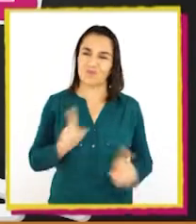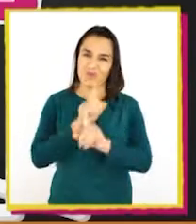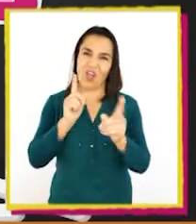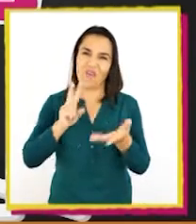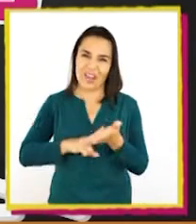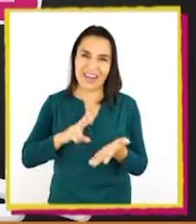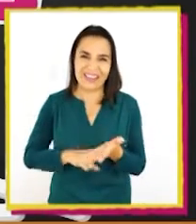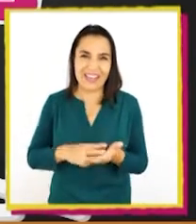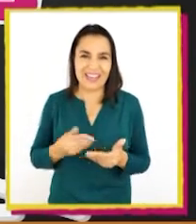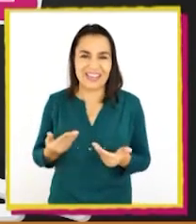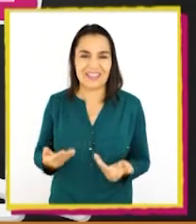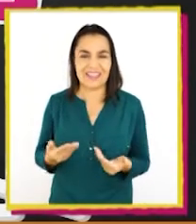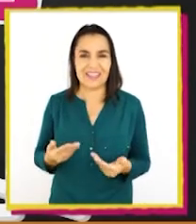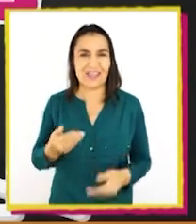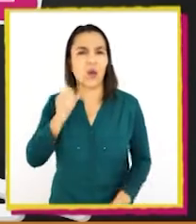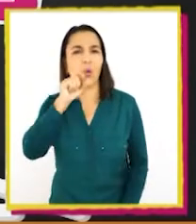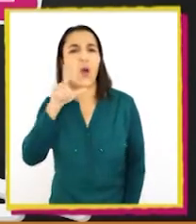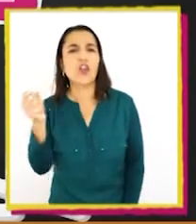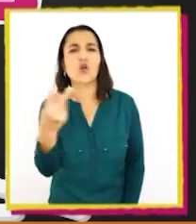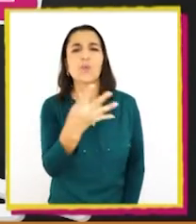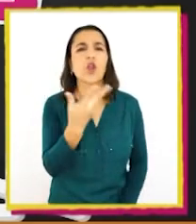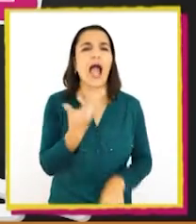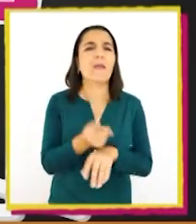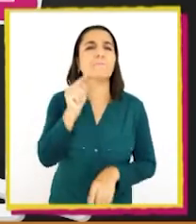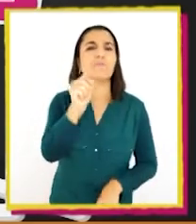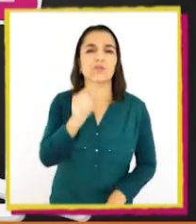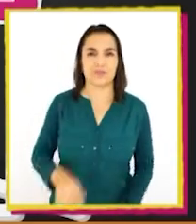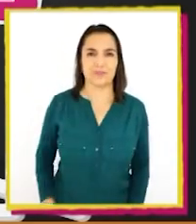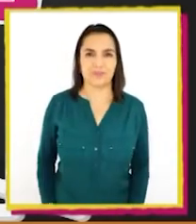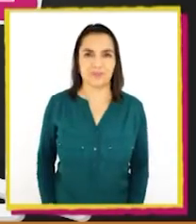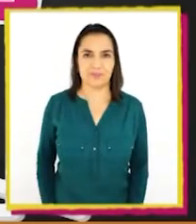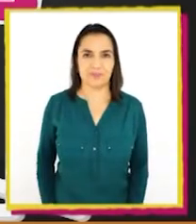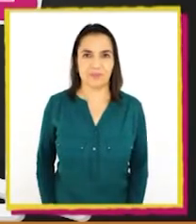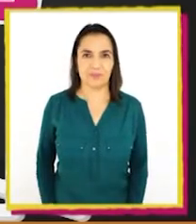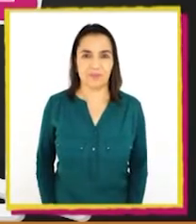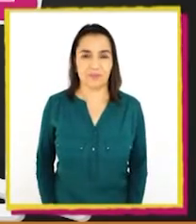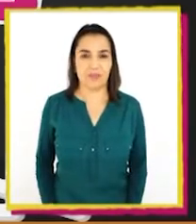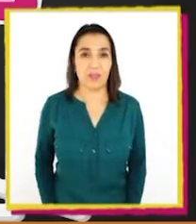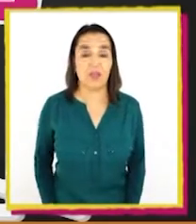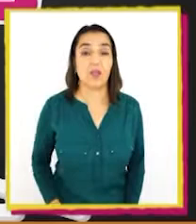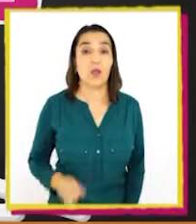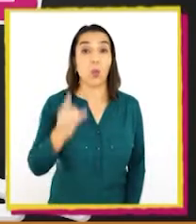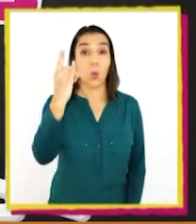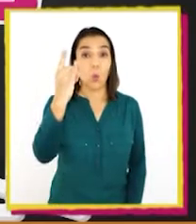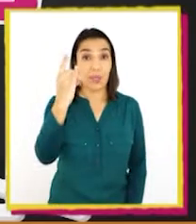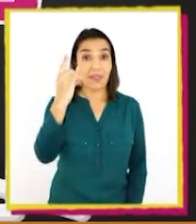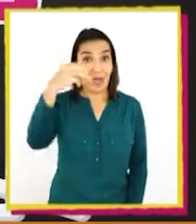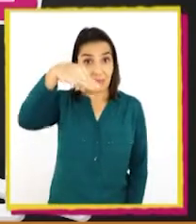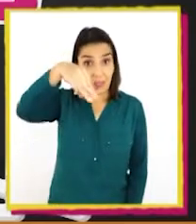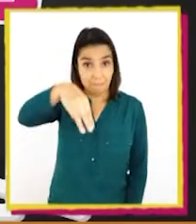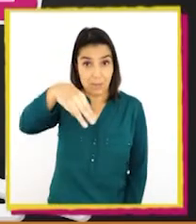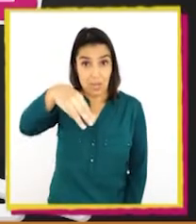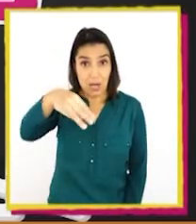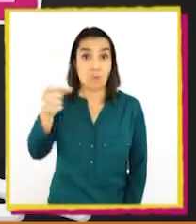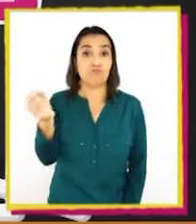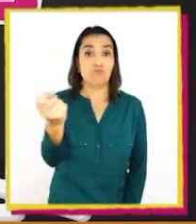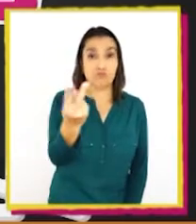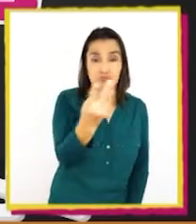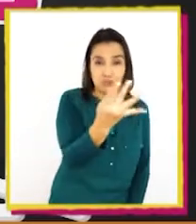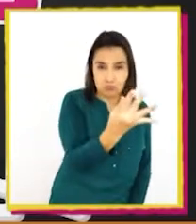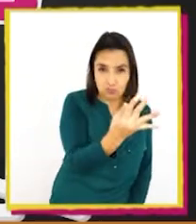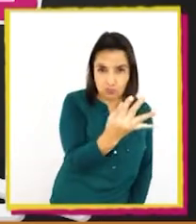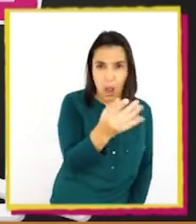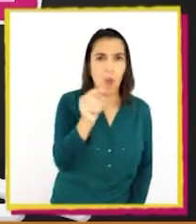No, ¿verdad? ¿Cuáles tienen? Desde la unidad de 1000 en adelante. Eso quiere decir que